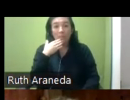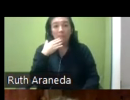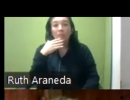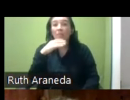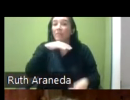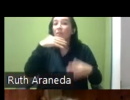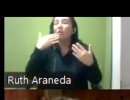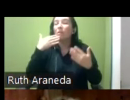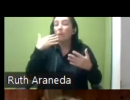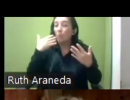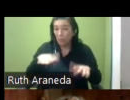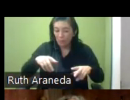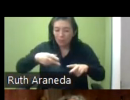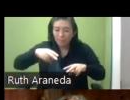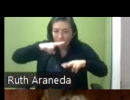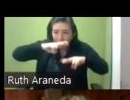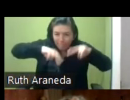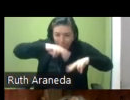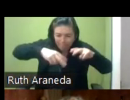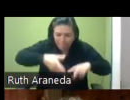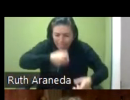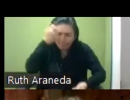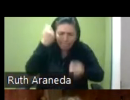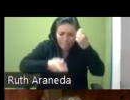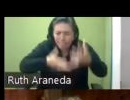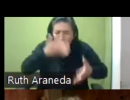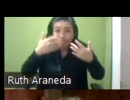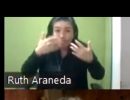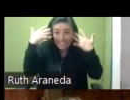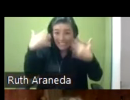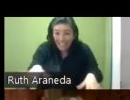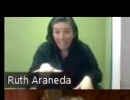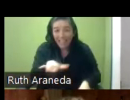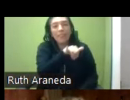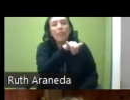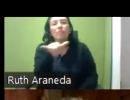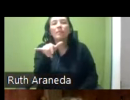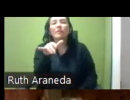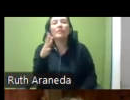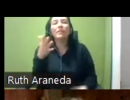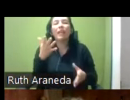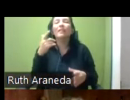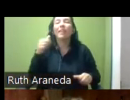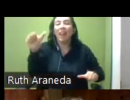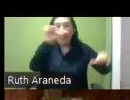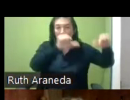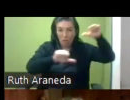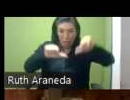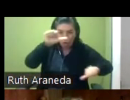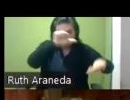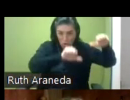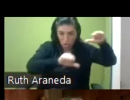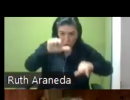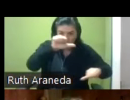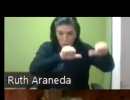excavación prosigue, ¿no?, el trabajo de gabinete o de laboratorio. Aquí